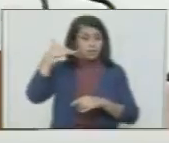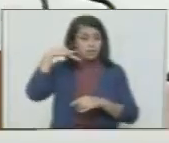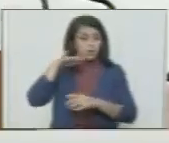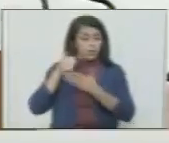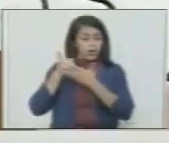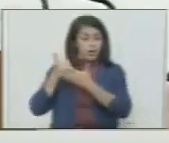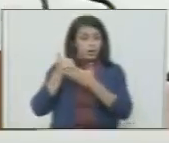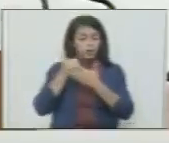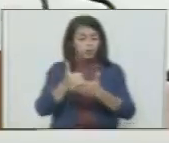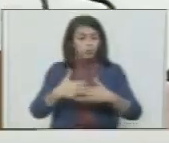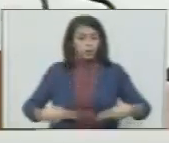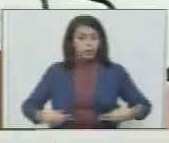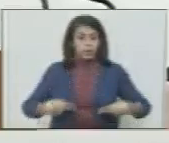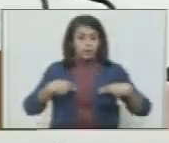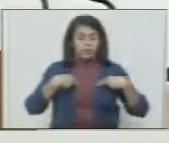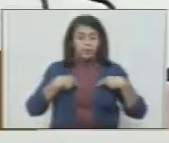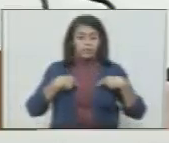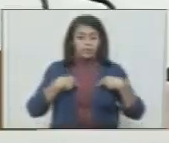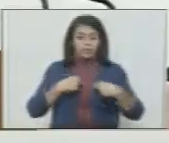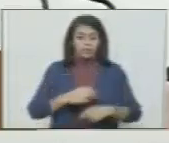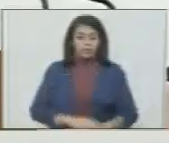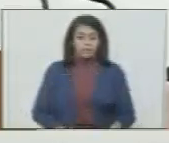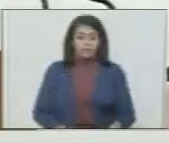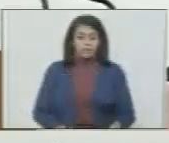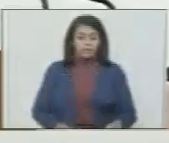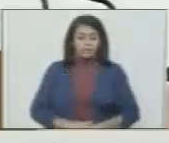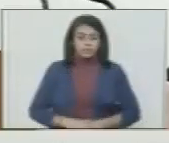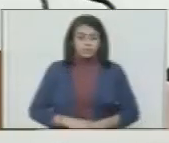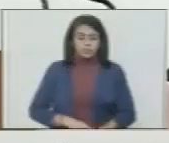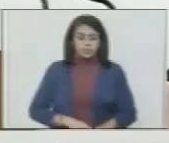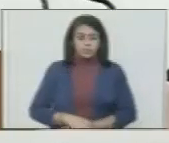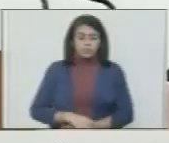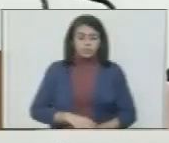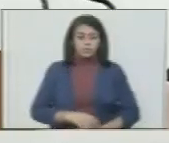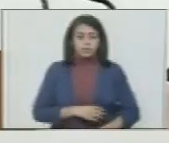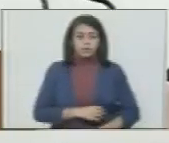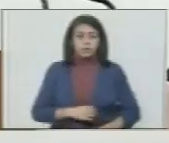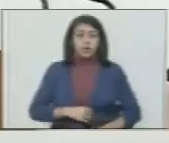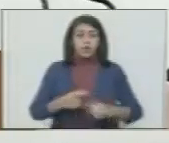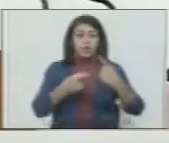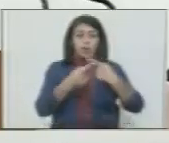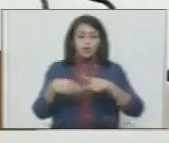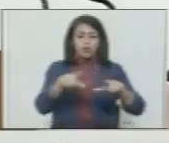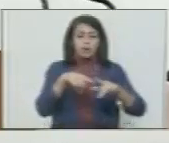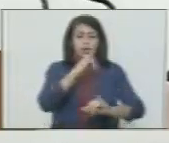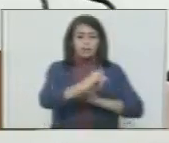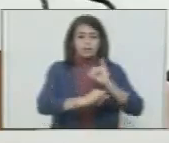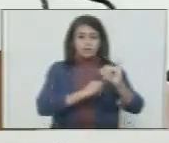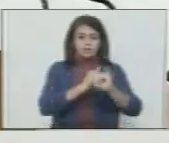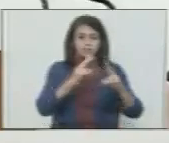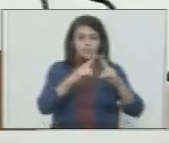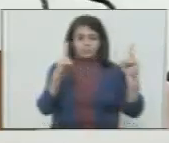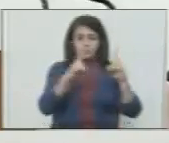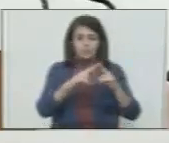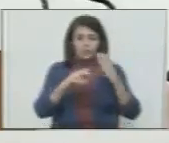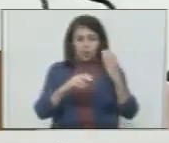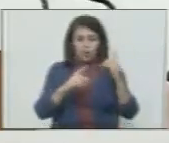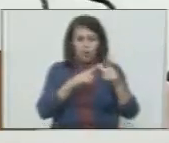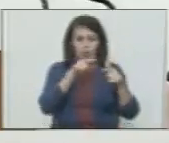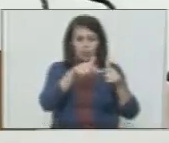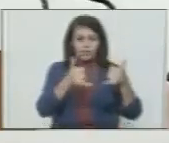supuesta ayuda humanitaria. Allá, del otro lado del puente internacional Simón Bolívar,